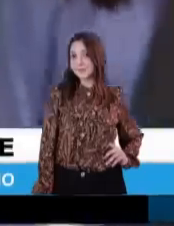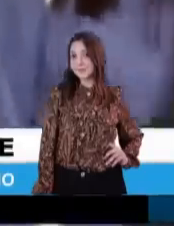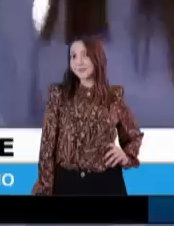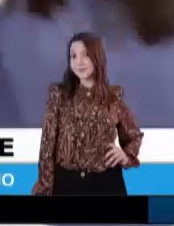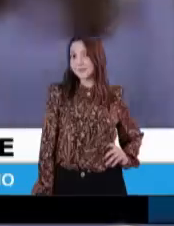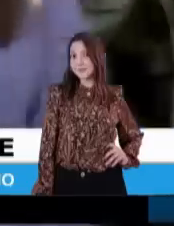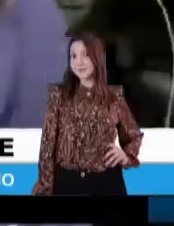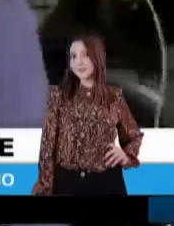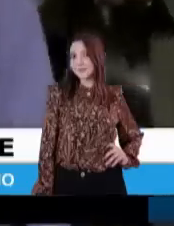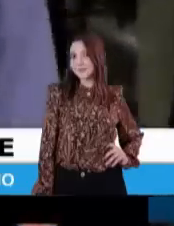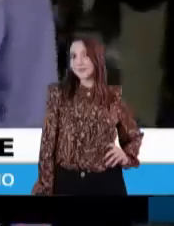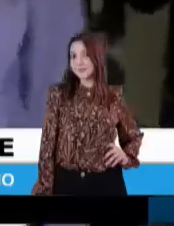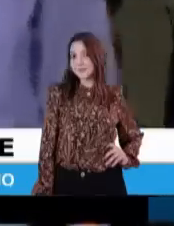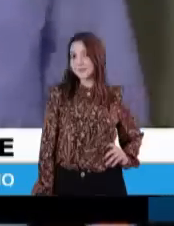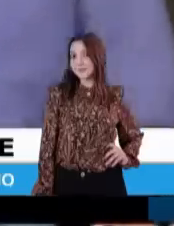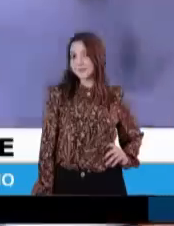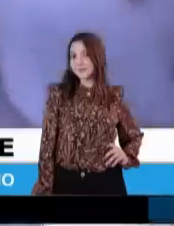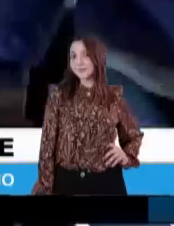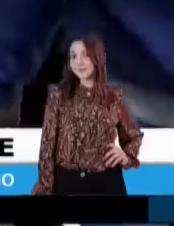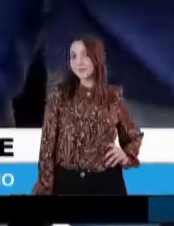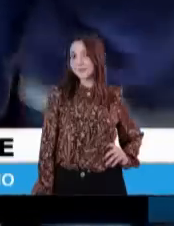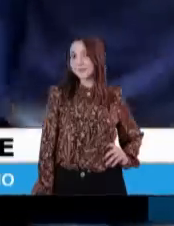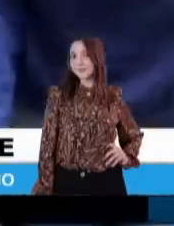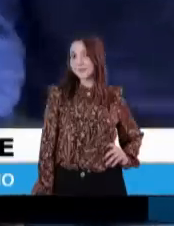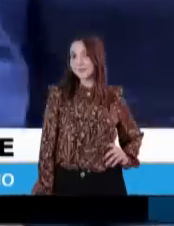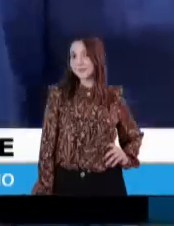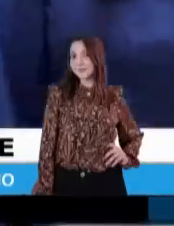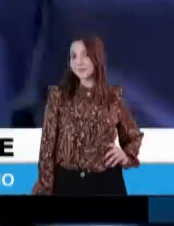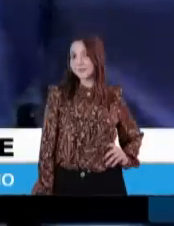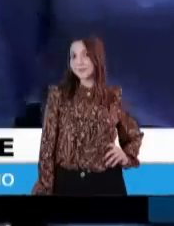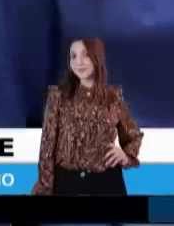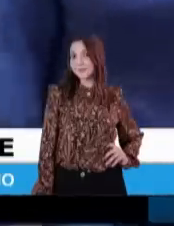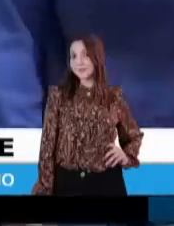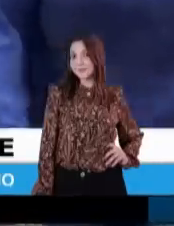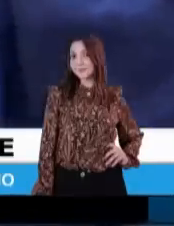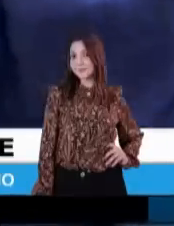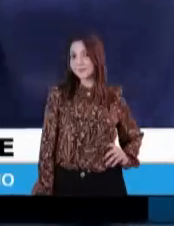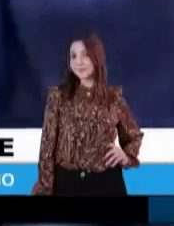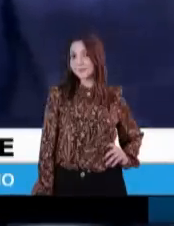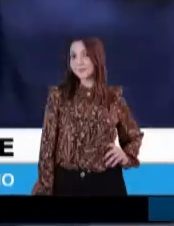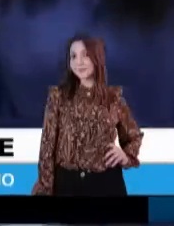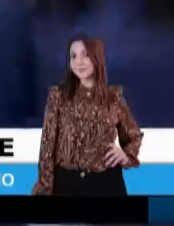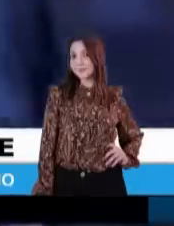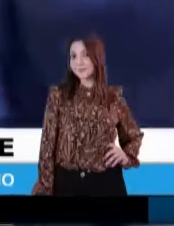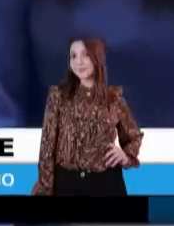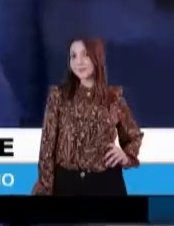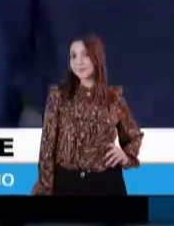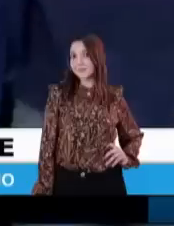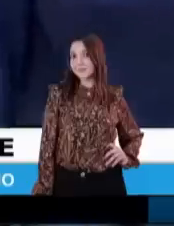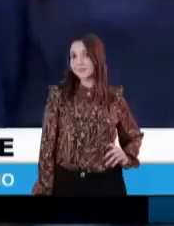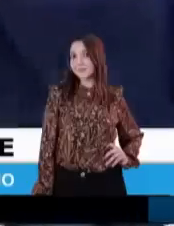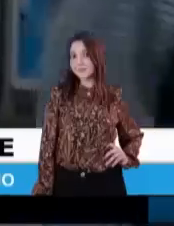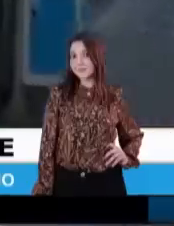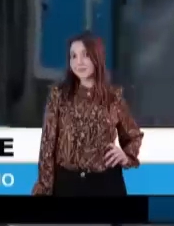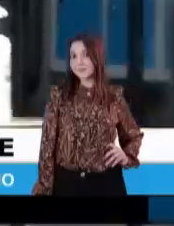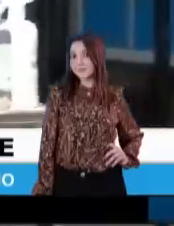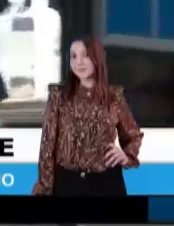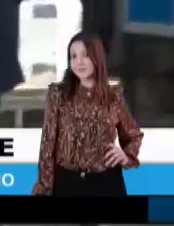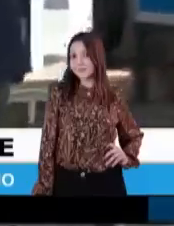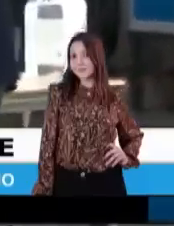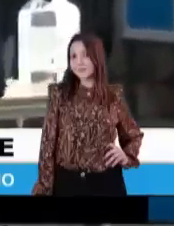unaquenosuna.cl y ahí se pueden observar distintos videos en donde hablan